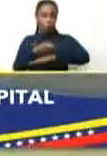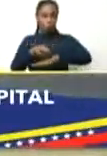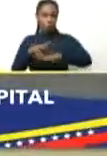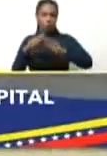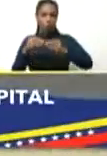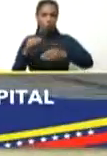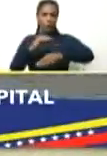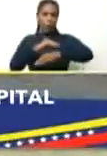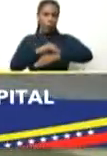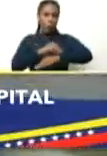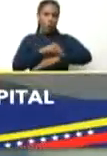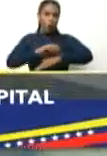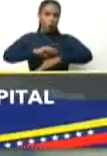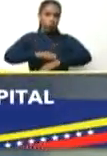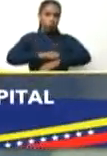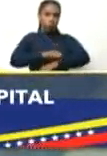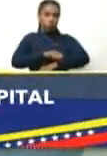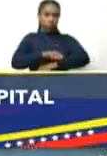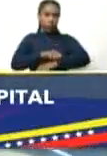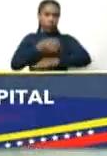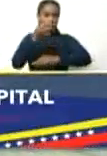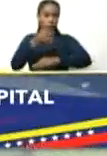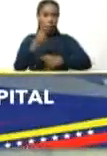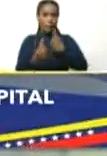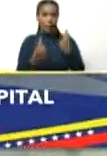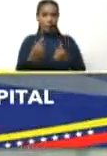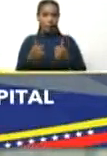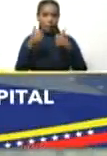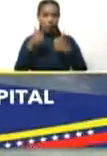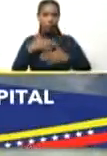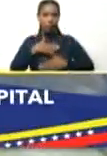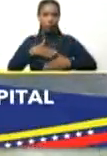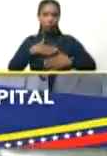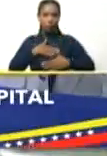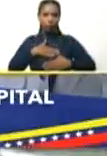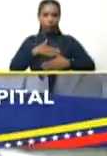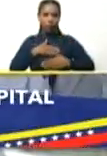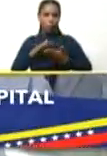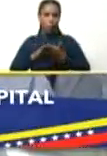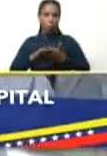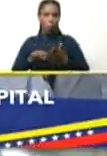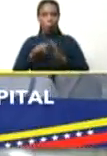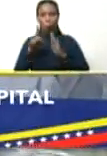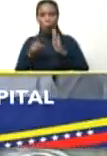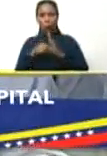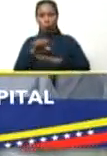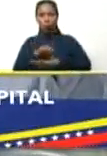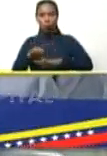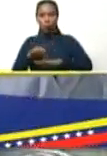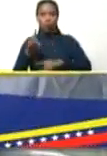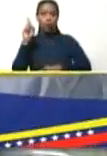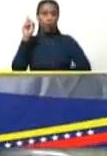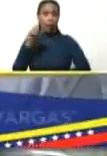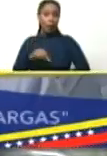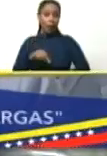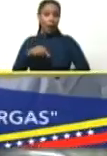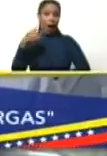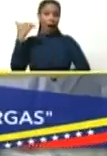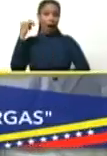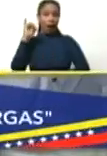se coloca, los tornillos queden bien y el paciente quede totalmente satisfecho y recuperado de su cirugía. También tenemos